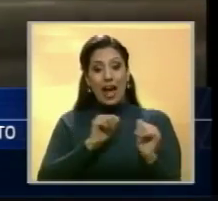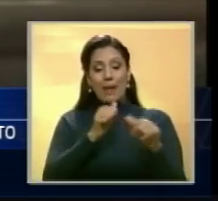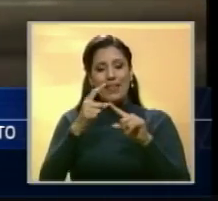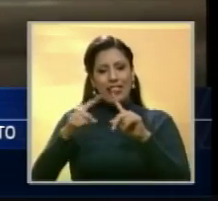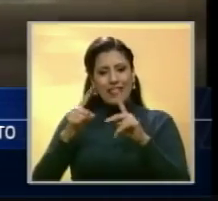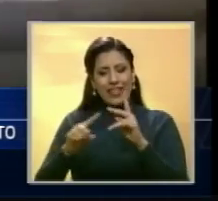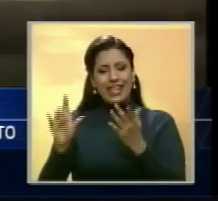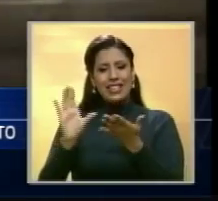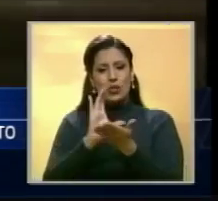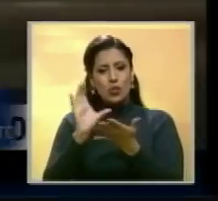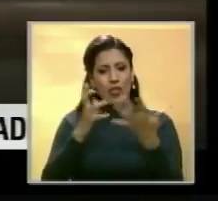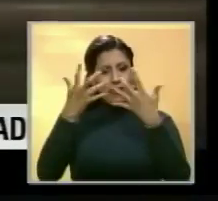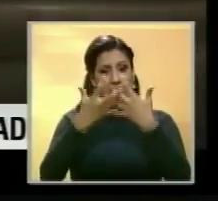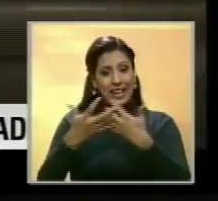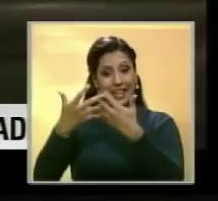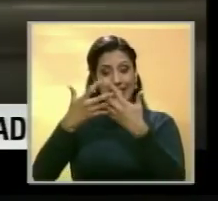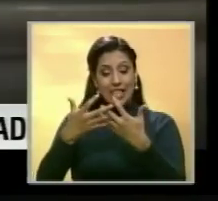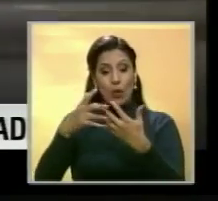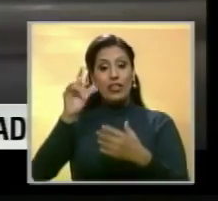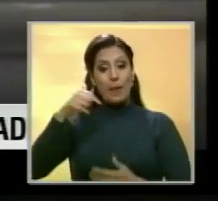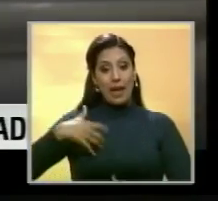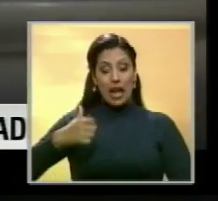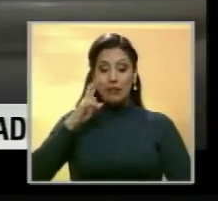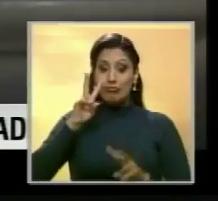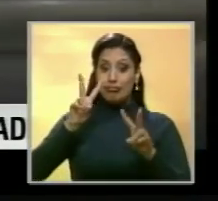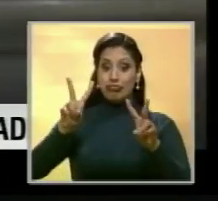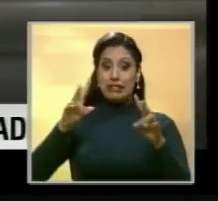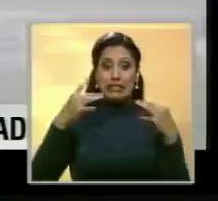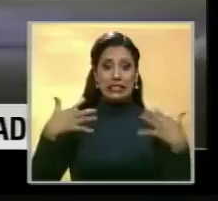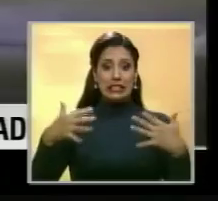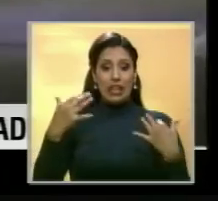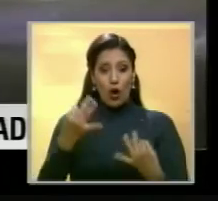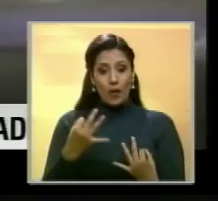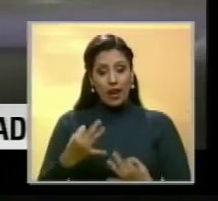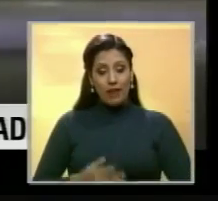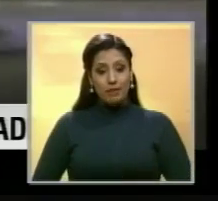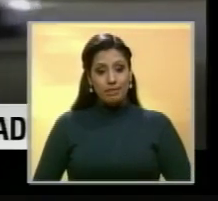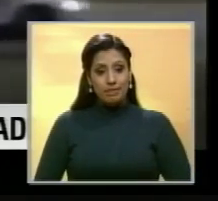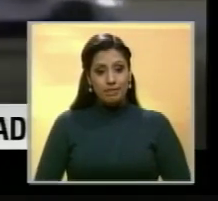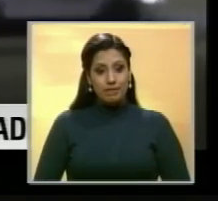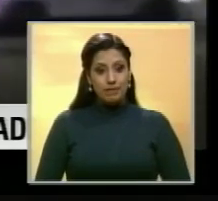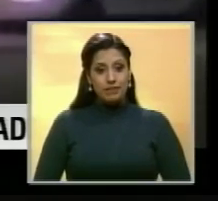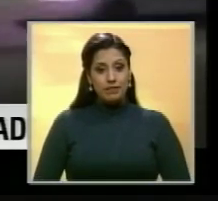distintas ciudades de Estados Unidos y Canadá. De verdad, impresionantes las imágenes.